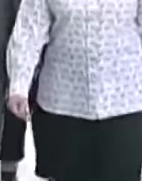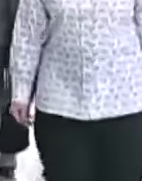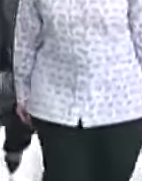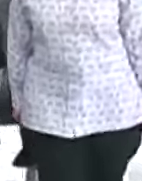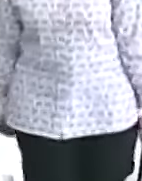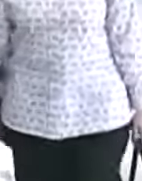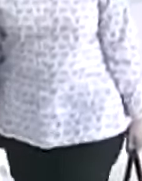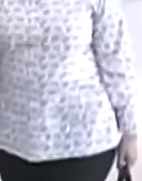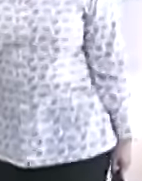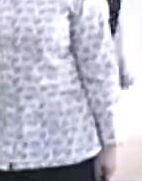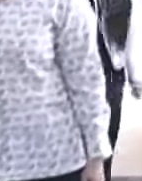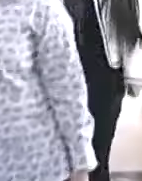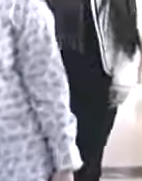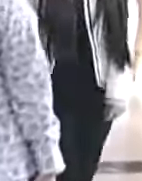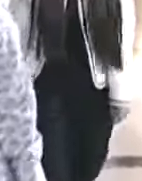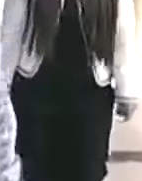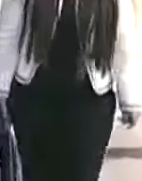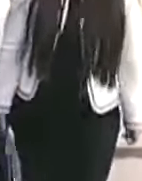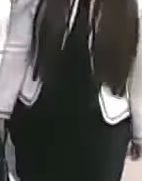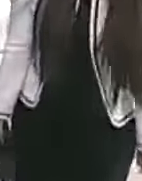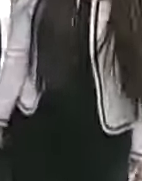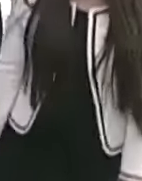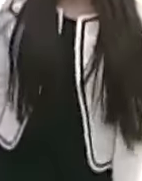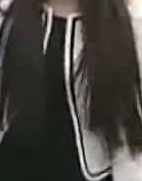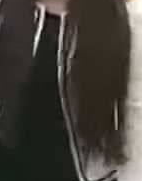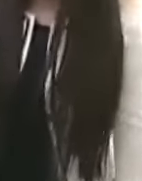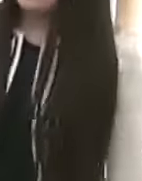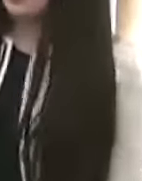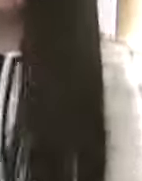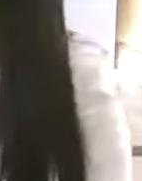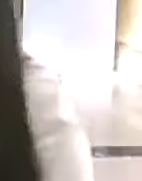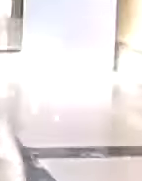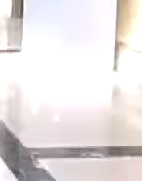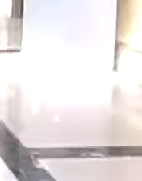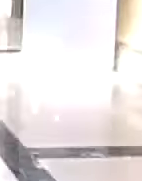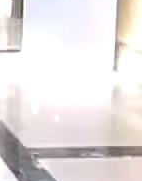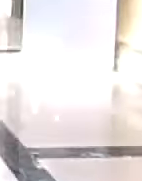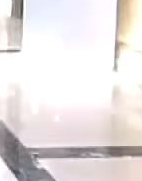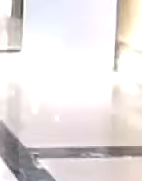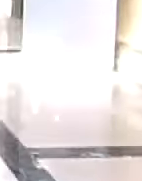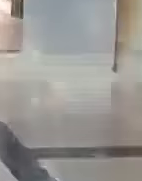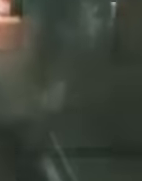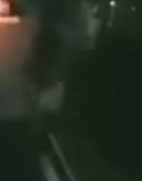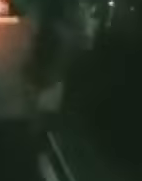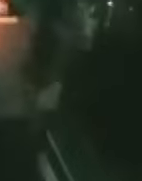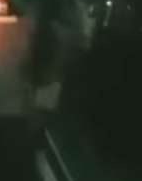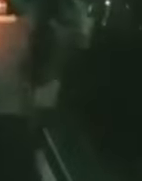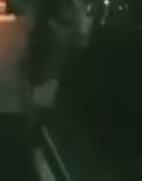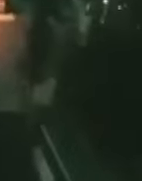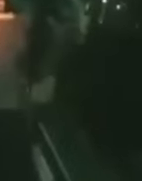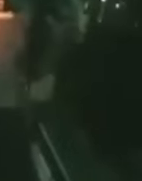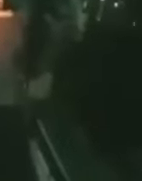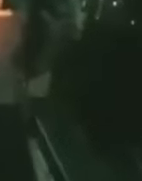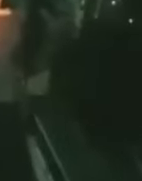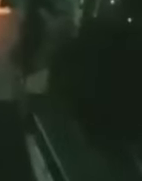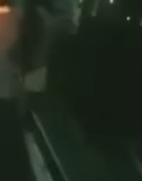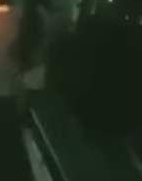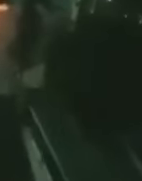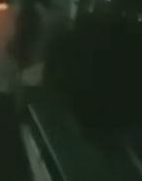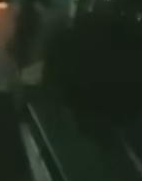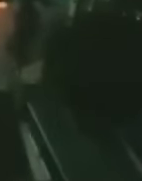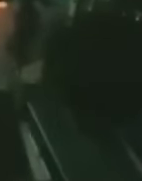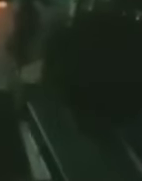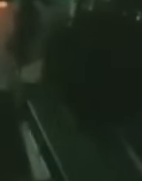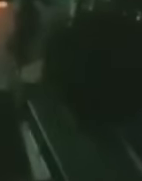el acuerdo sobre la promoción de derechos políticos y garantías electorales para todos, realizado en la ciudad de Princeton, capital de Barbados,